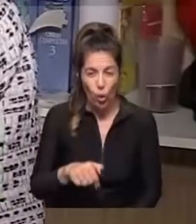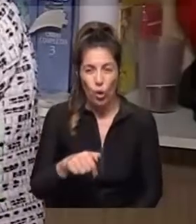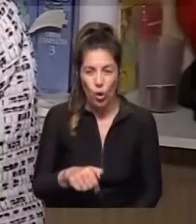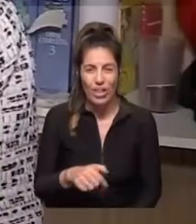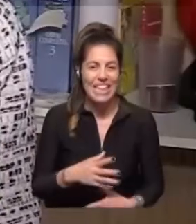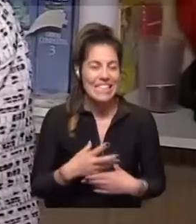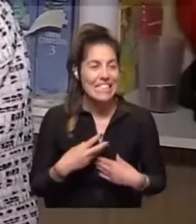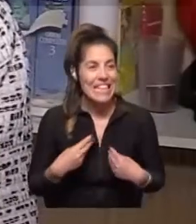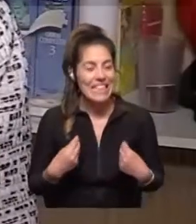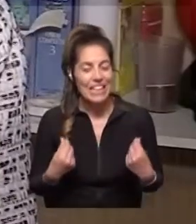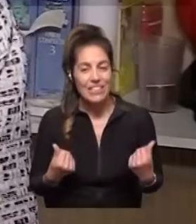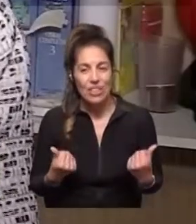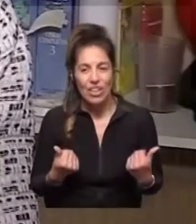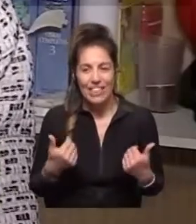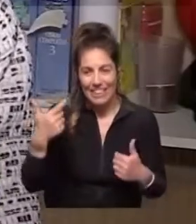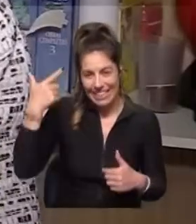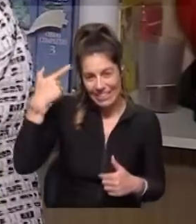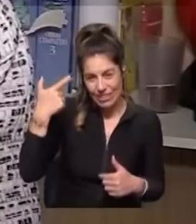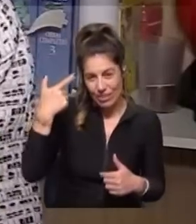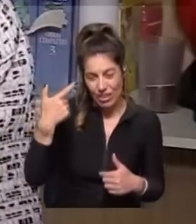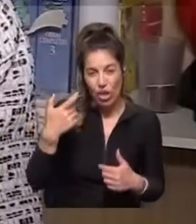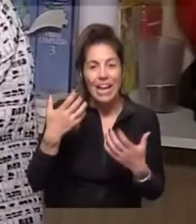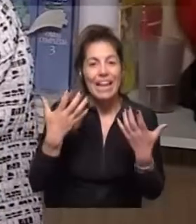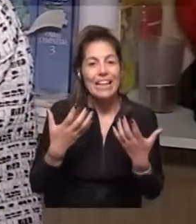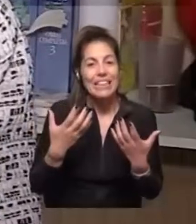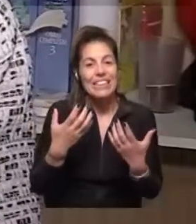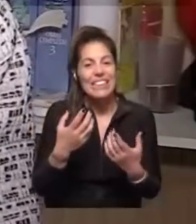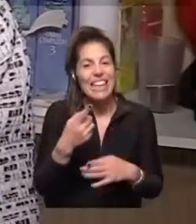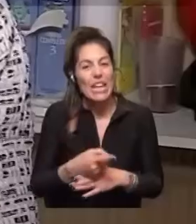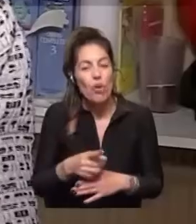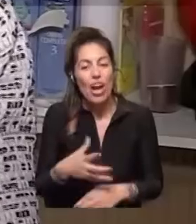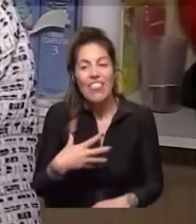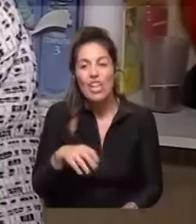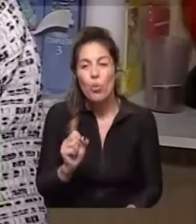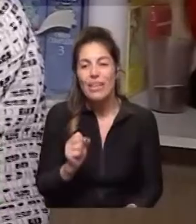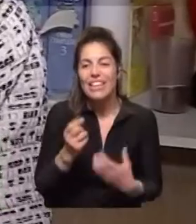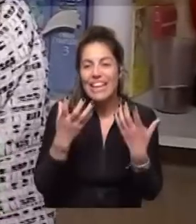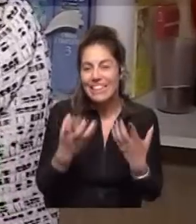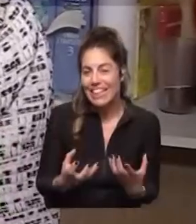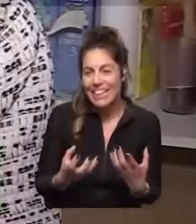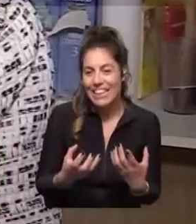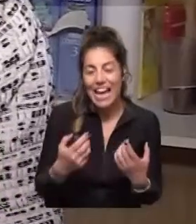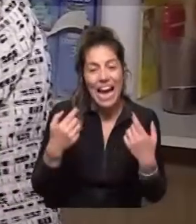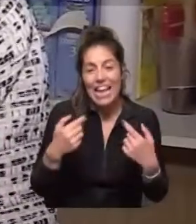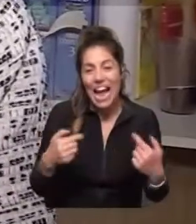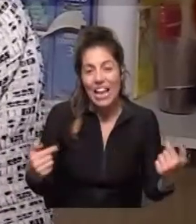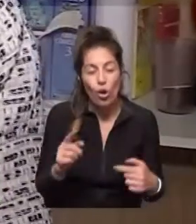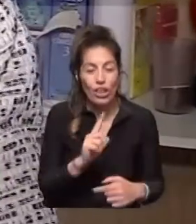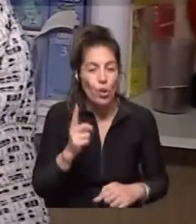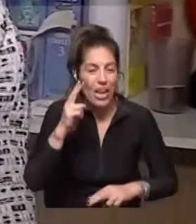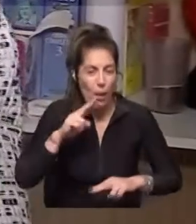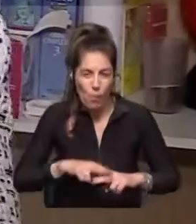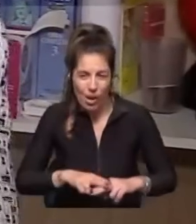sentimientos de ese tipo tenemos que descubrir qué es lo que realmente quieren hay algo y que no es la muerte algo